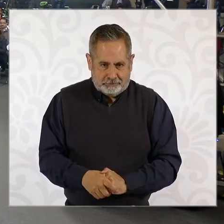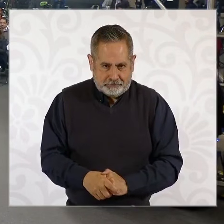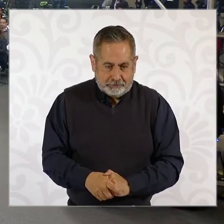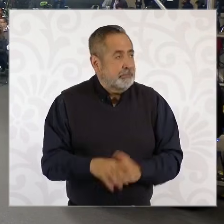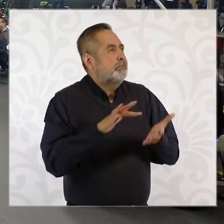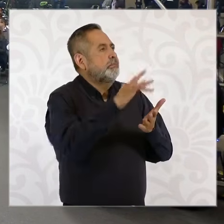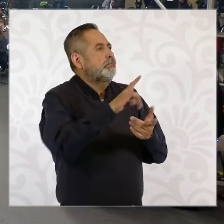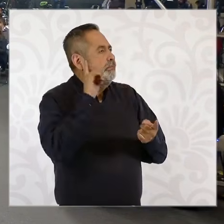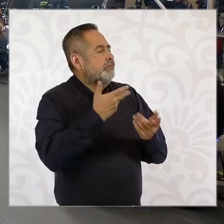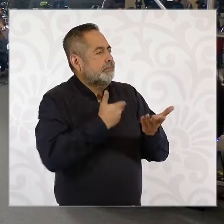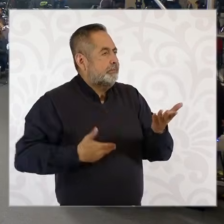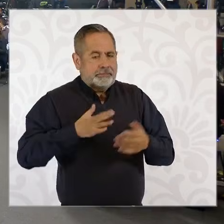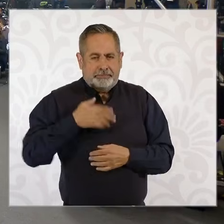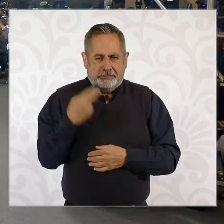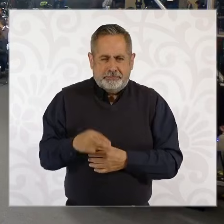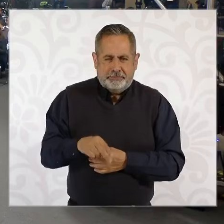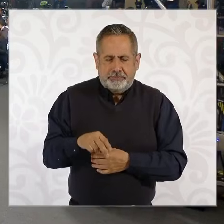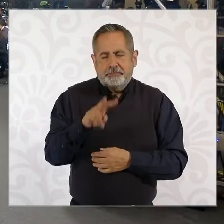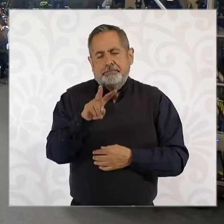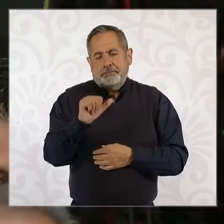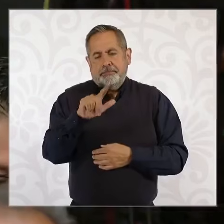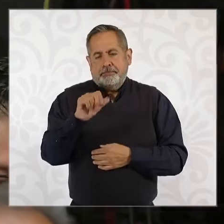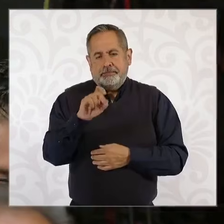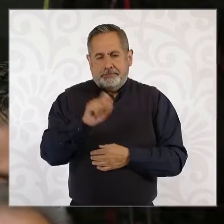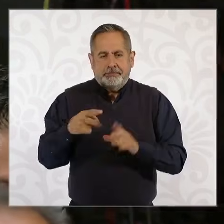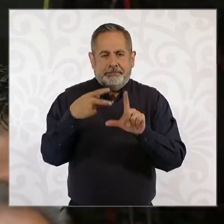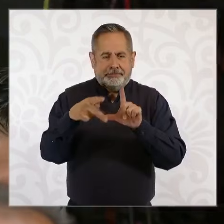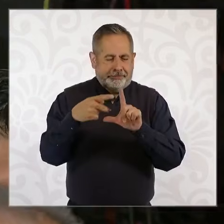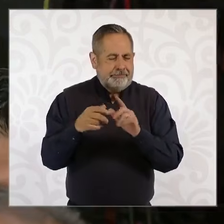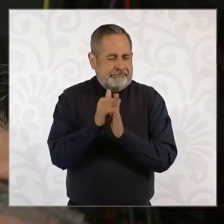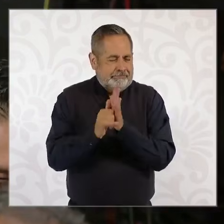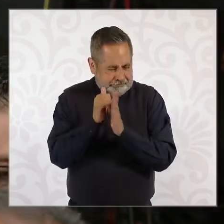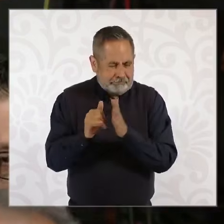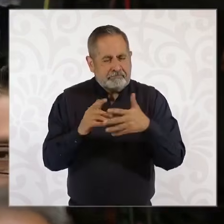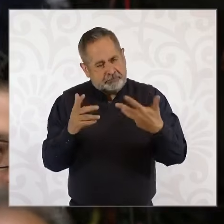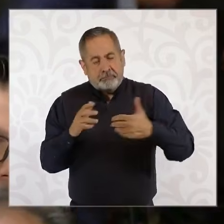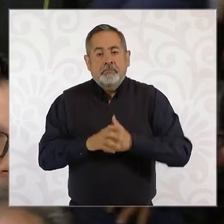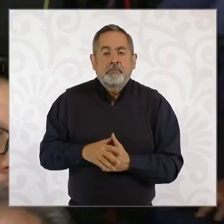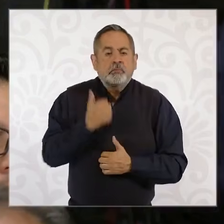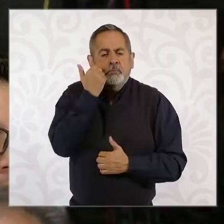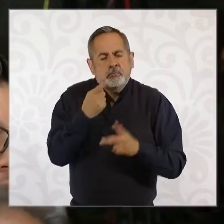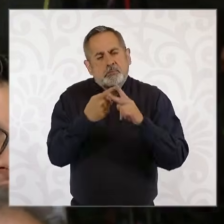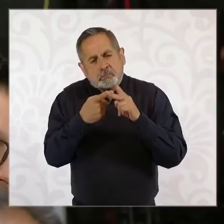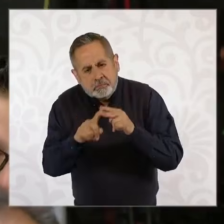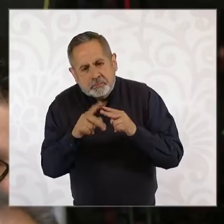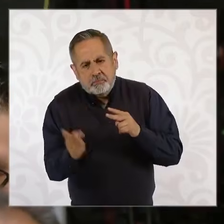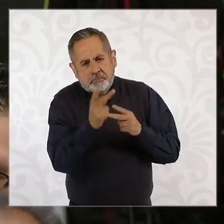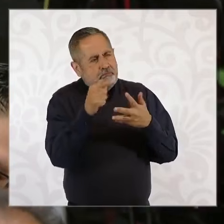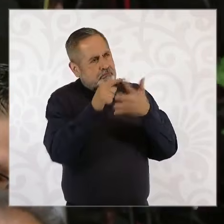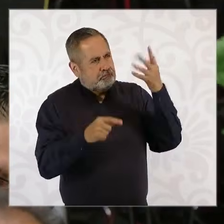Muchas gracias, presidenta. Mi nombre es Eliane Valadez, del canal de YouTube de Eli TV Oficial, y quisiera empezar